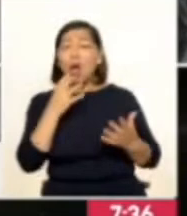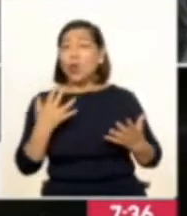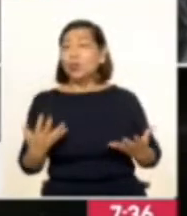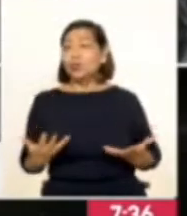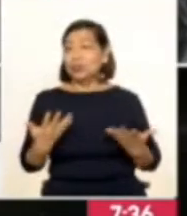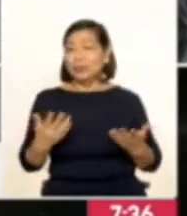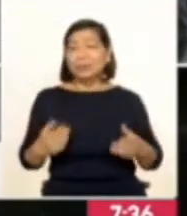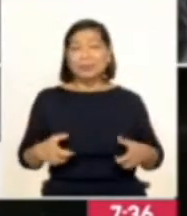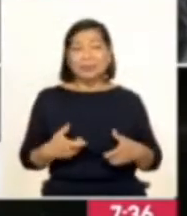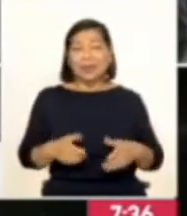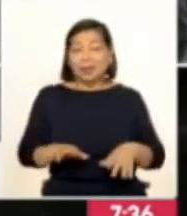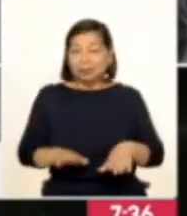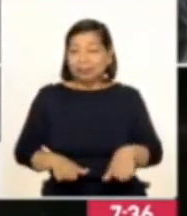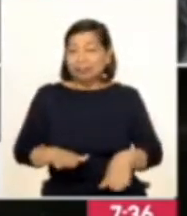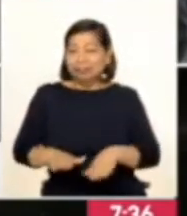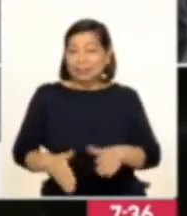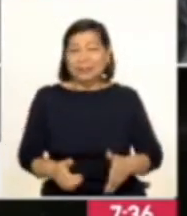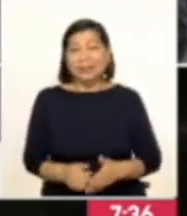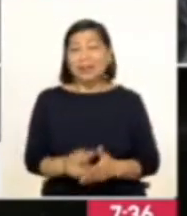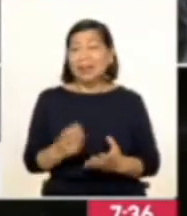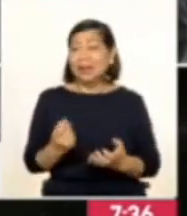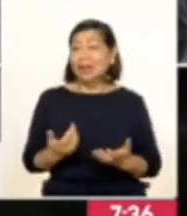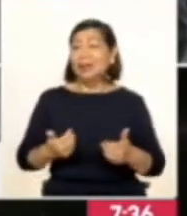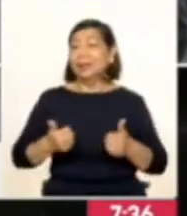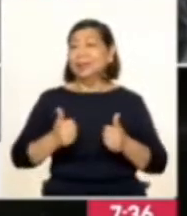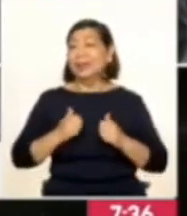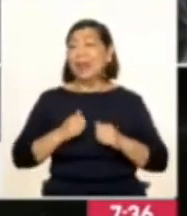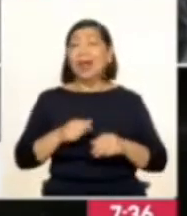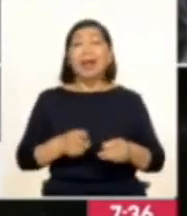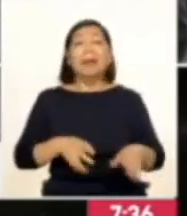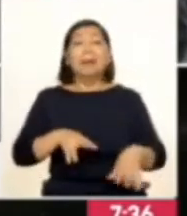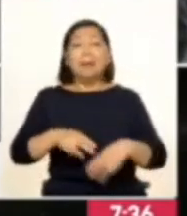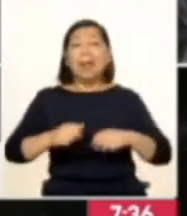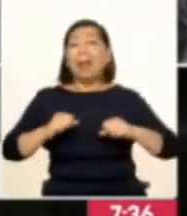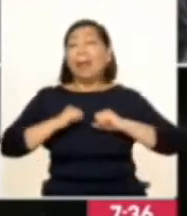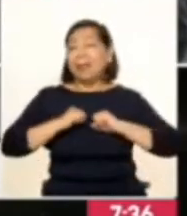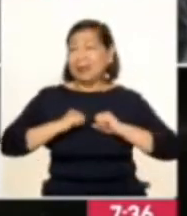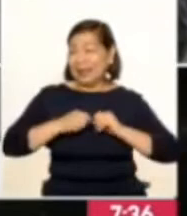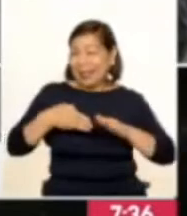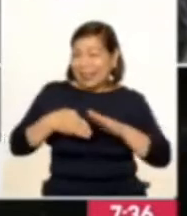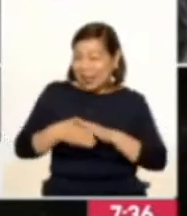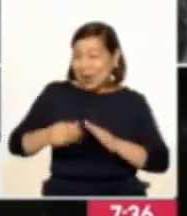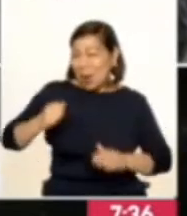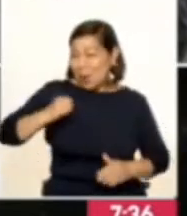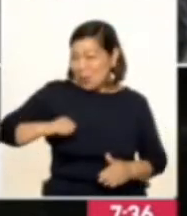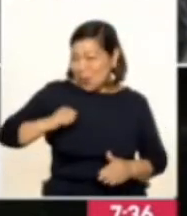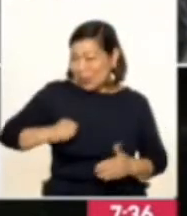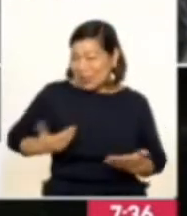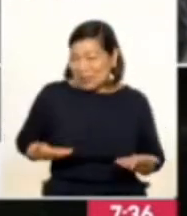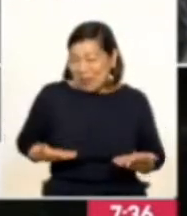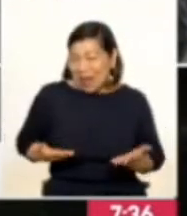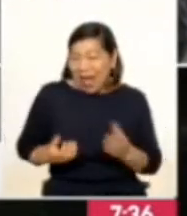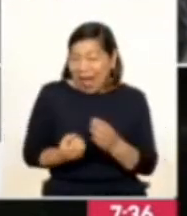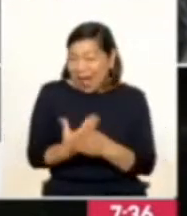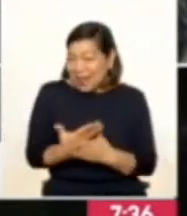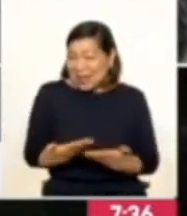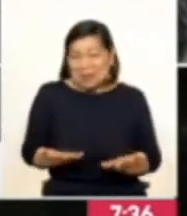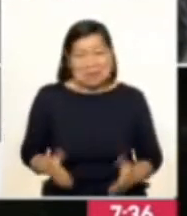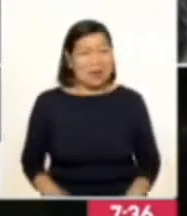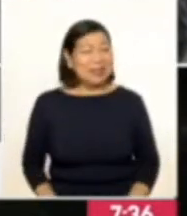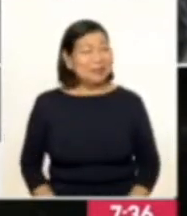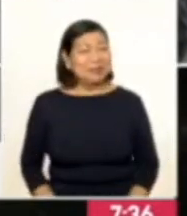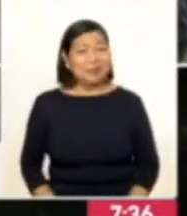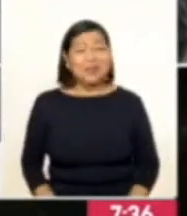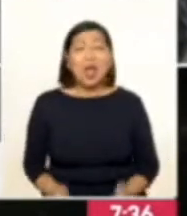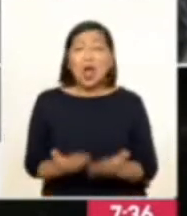una faja caminadora sabes el señor no solamente quiere relajarse sino hacer un poco de ejercicio no y acá no solamente se